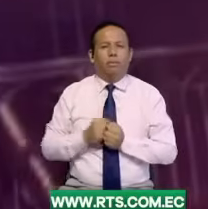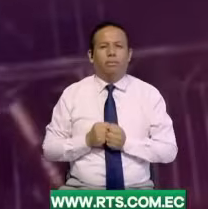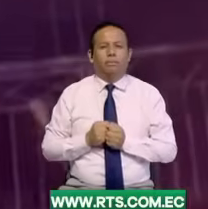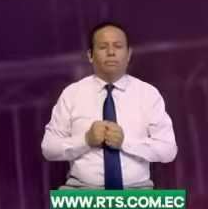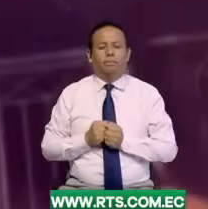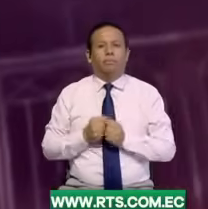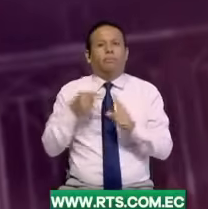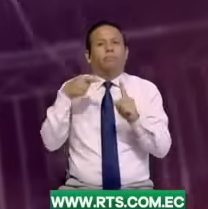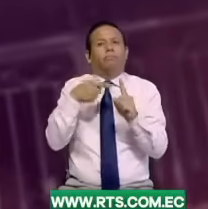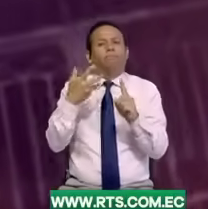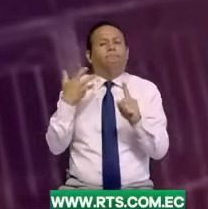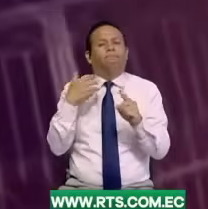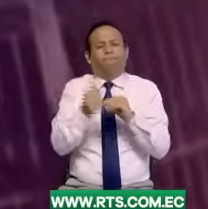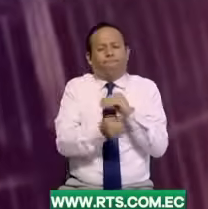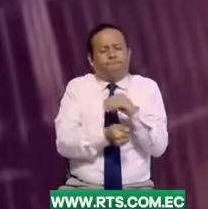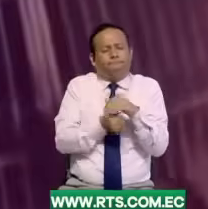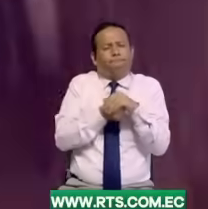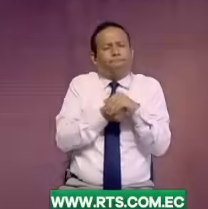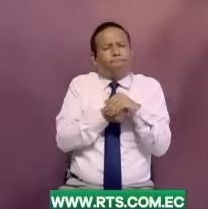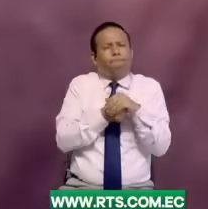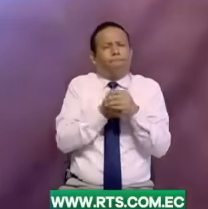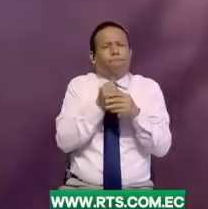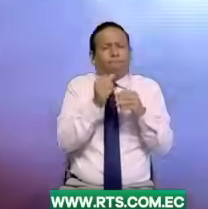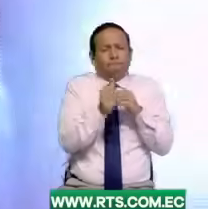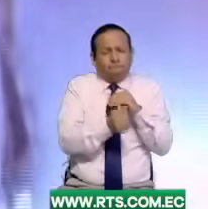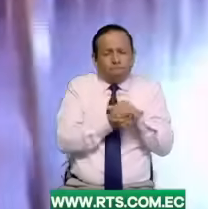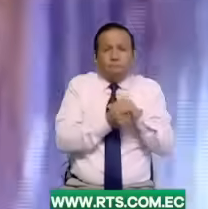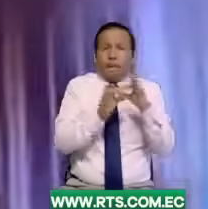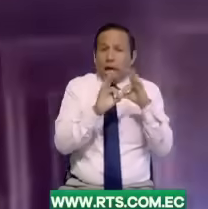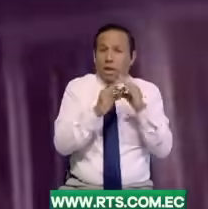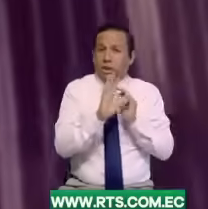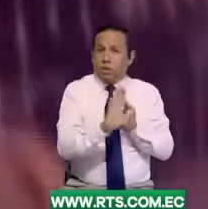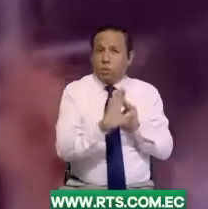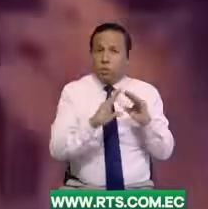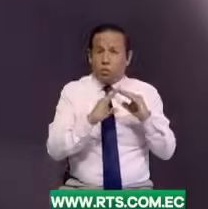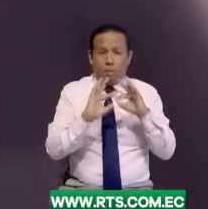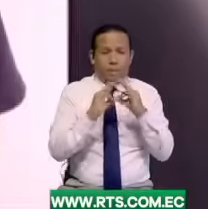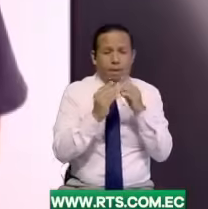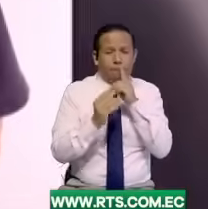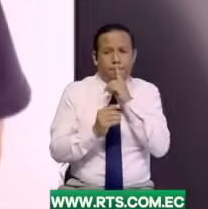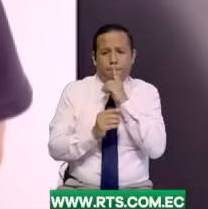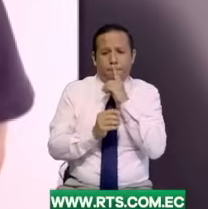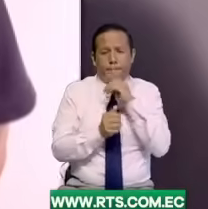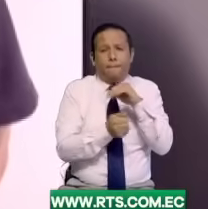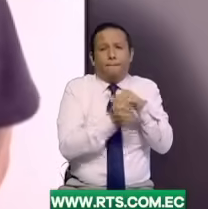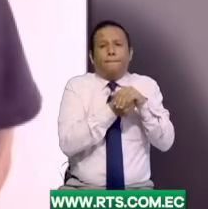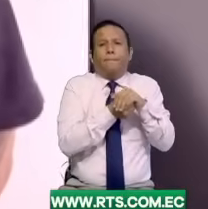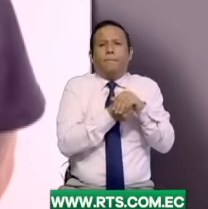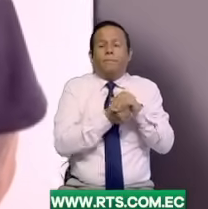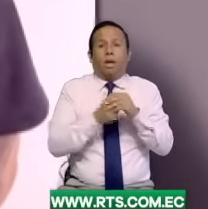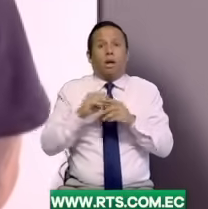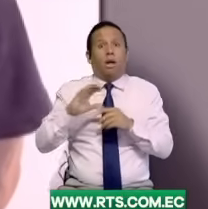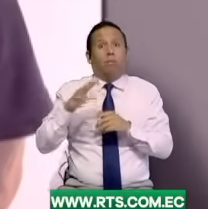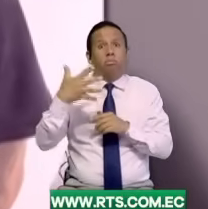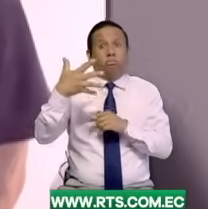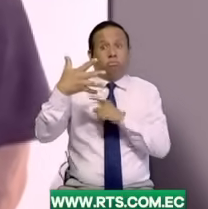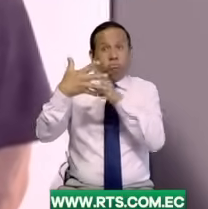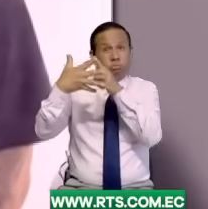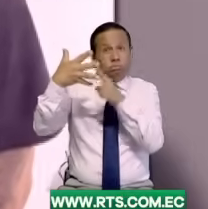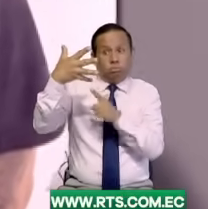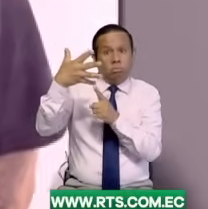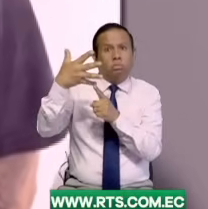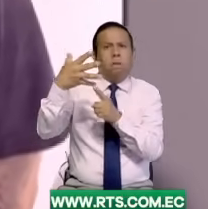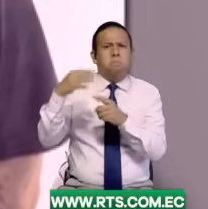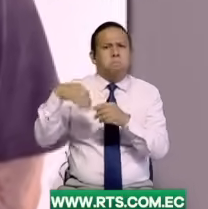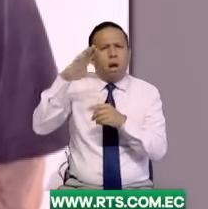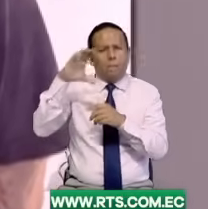Habría permanecido oculto por varios años en domicilios de familiares, evadiendo a la justicia. Era considerado como el quinto más buscado de la provincia de Santo Domingo